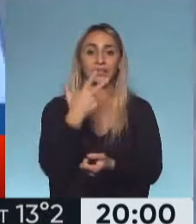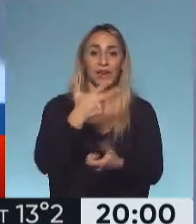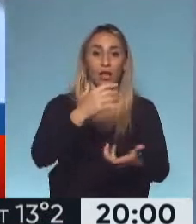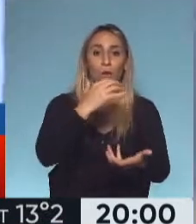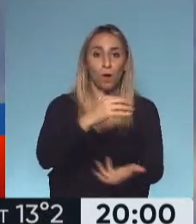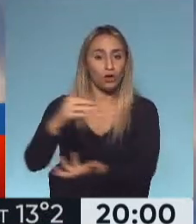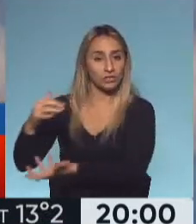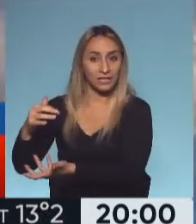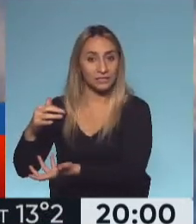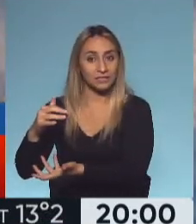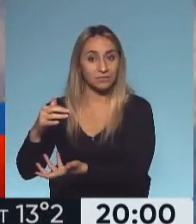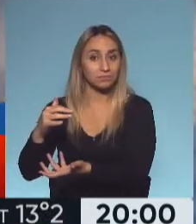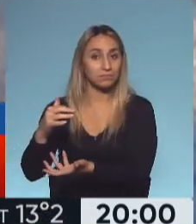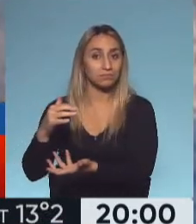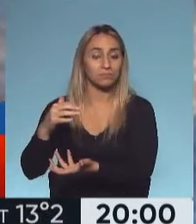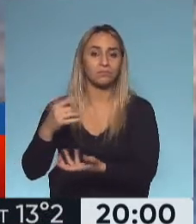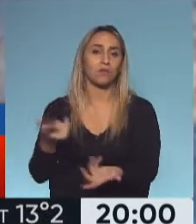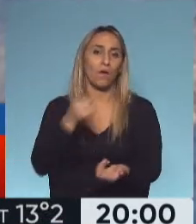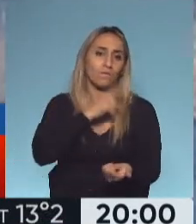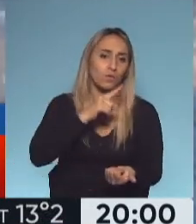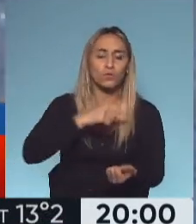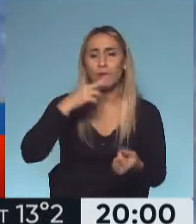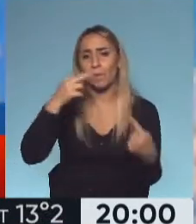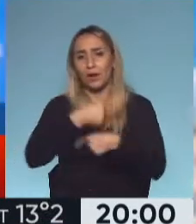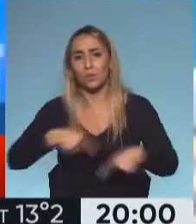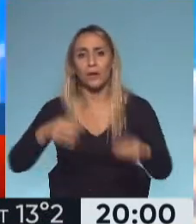bolsones. Y bueno, fruta, llevamos fruta,